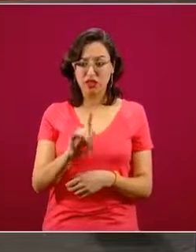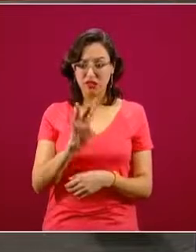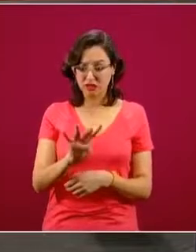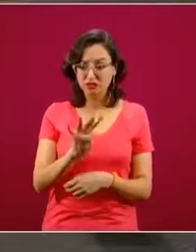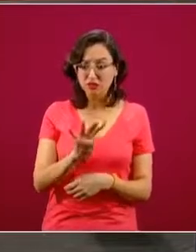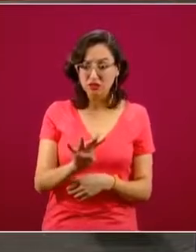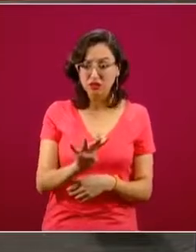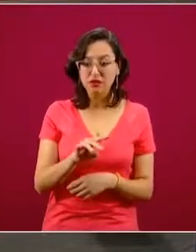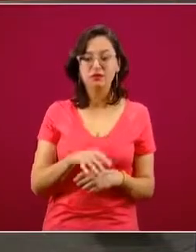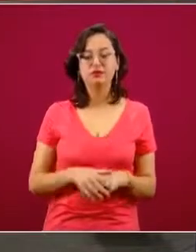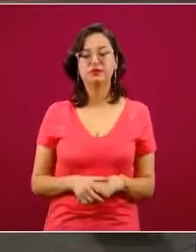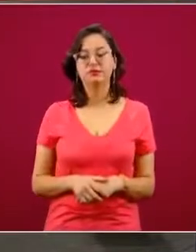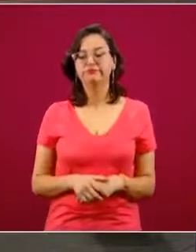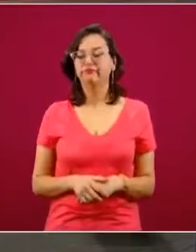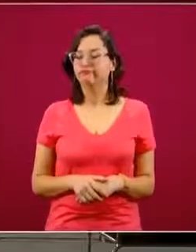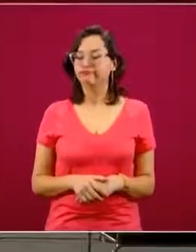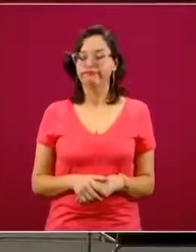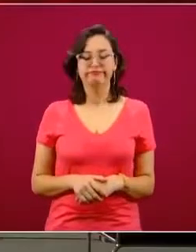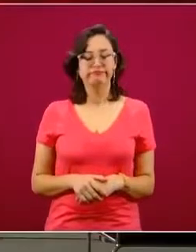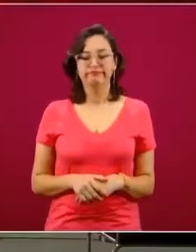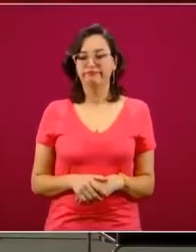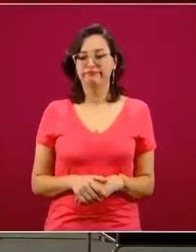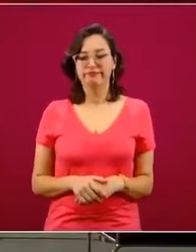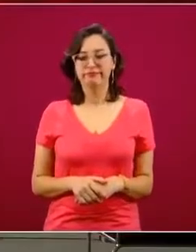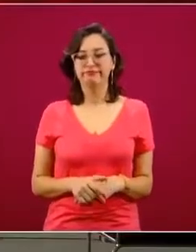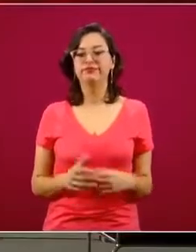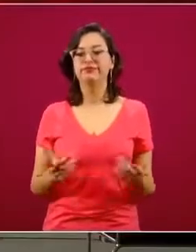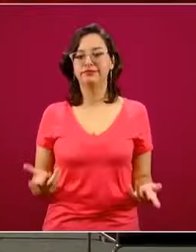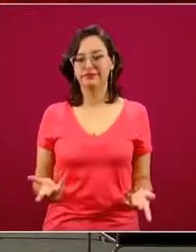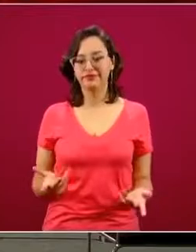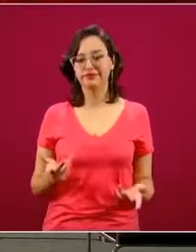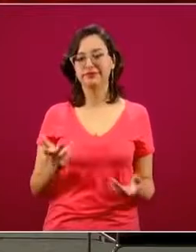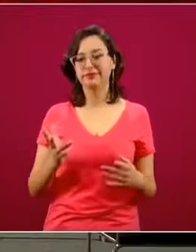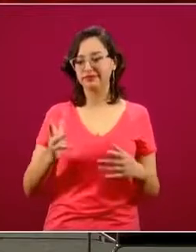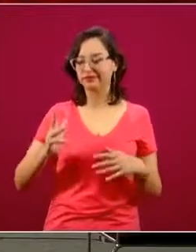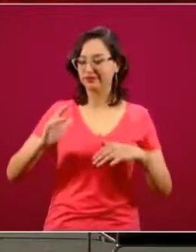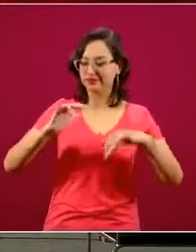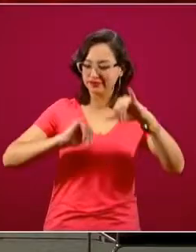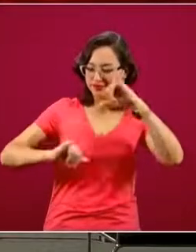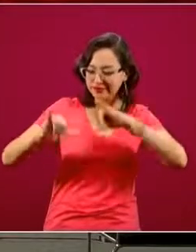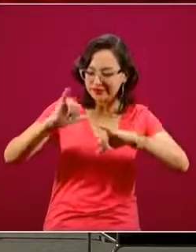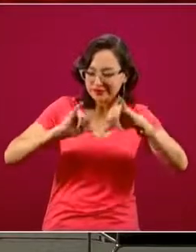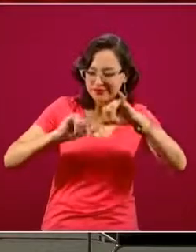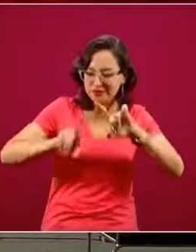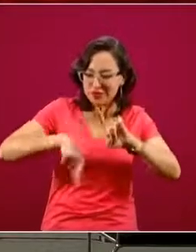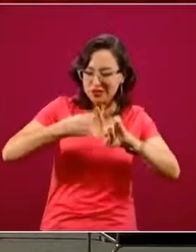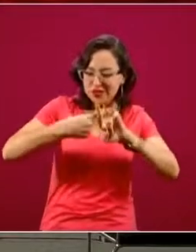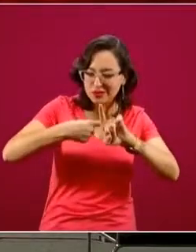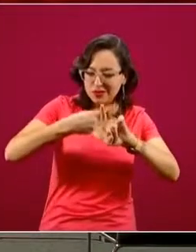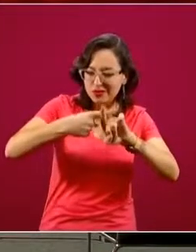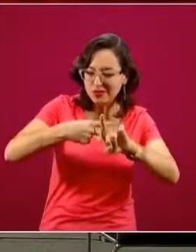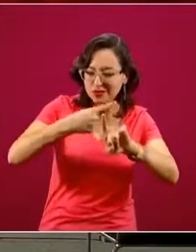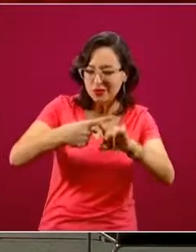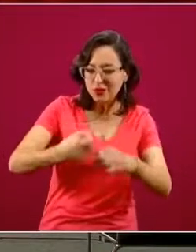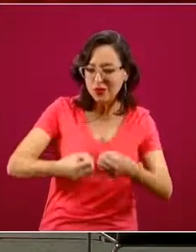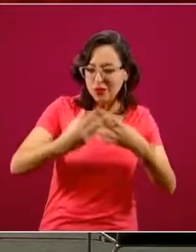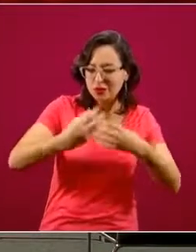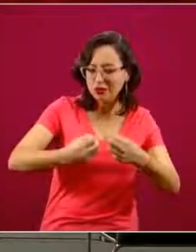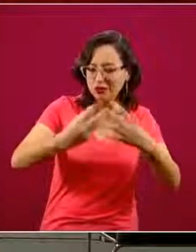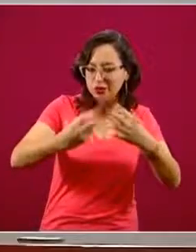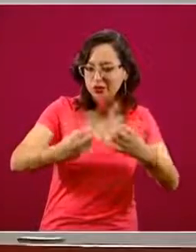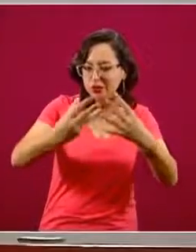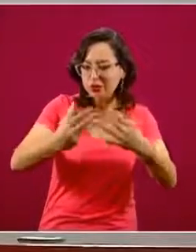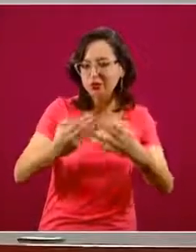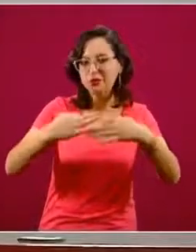importante el seguimiento del porcentaje de positividad, porque el porcentaje de positividad nos refleja